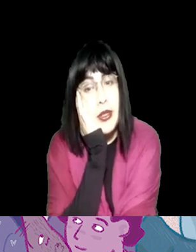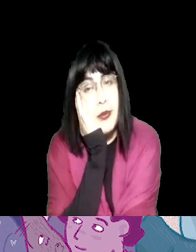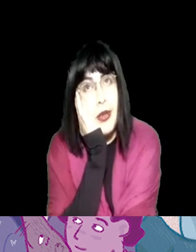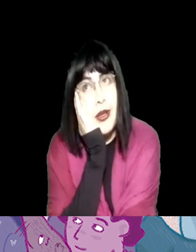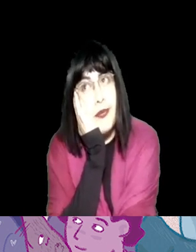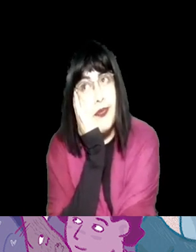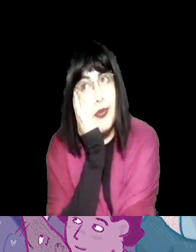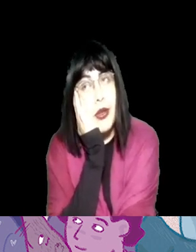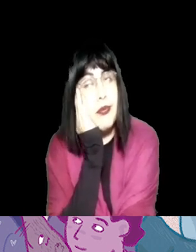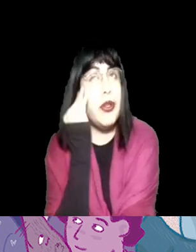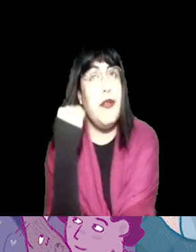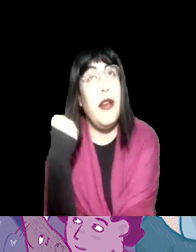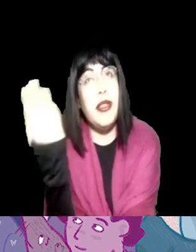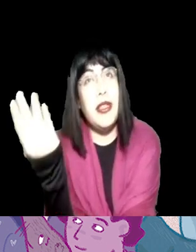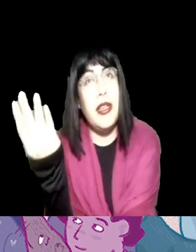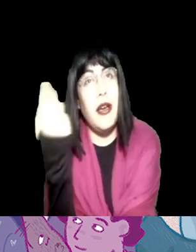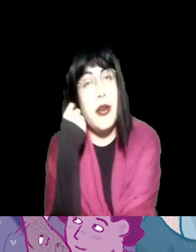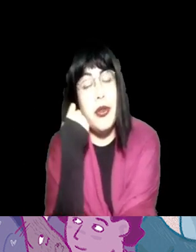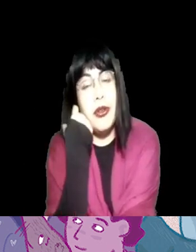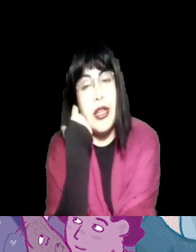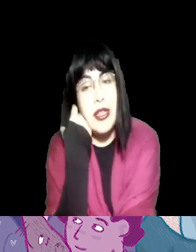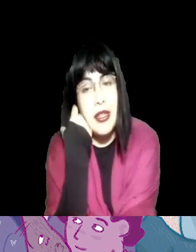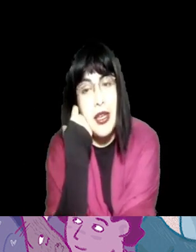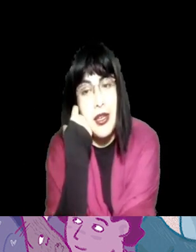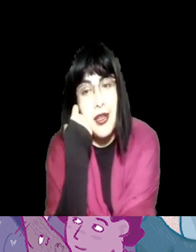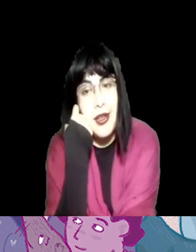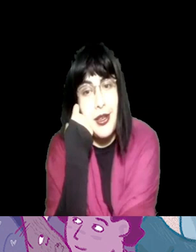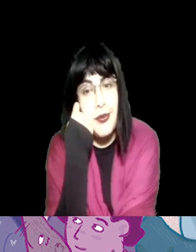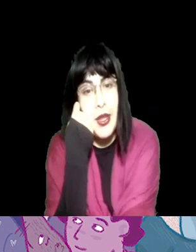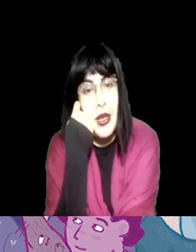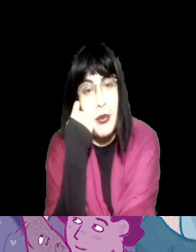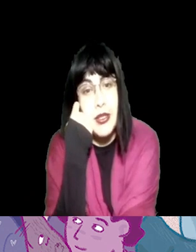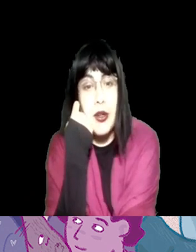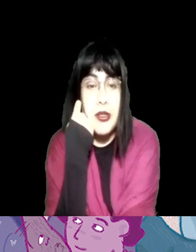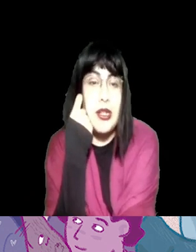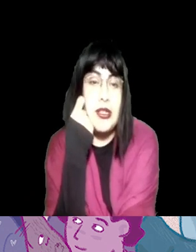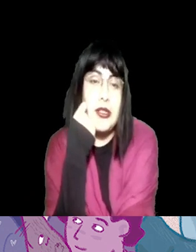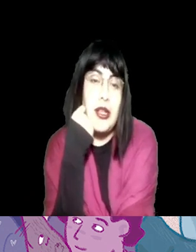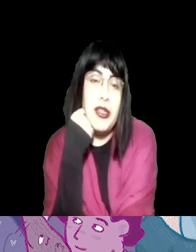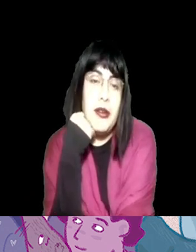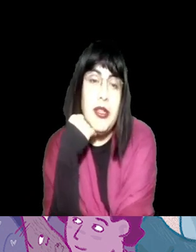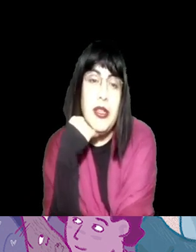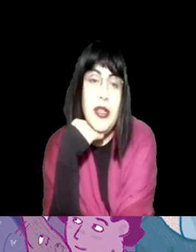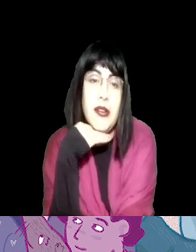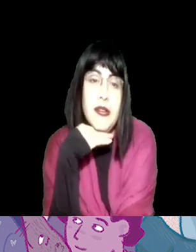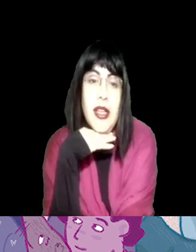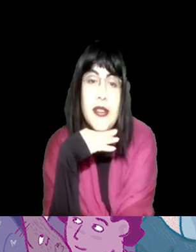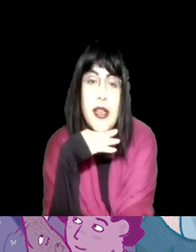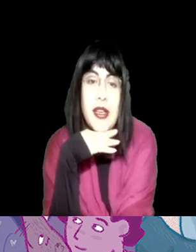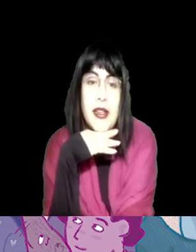estado presentes, porque finalmente, aunque hubo 2 candidatas para ser convencionales trans, lamentablemente